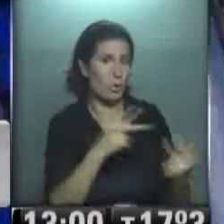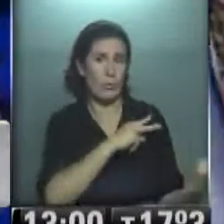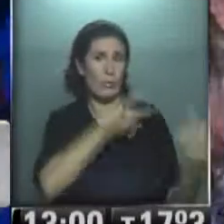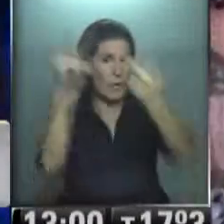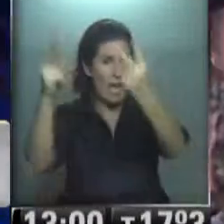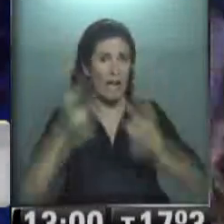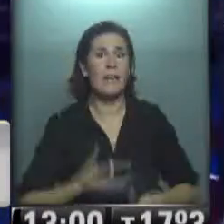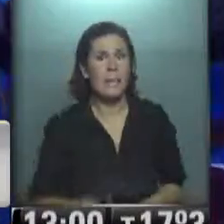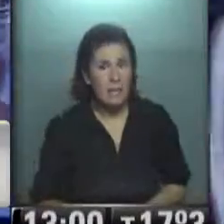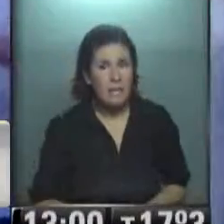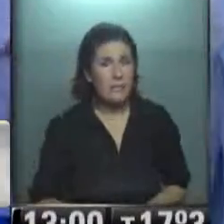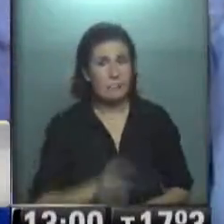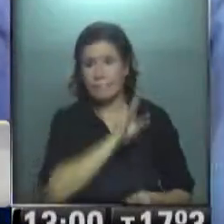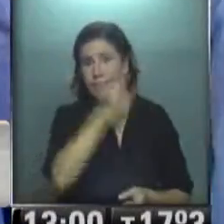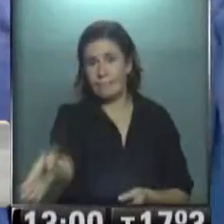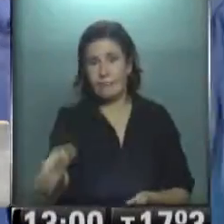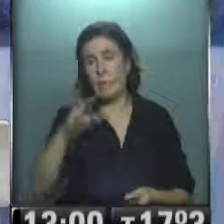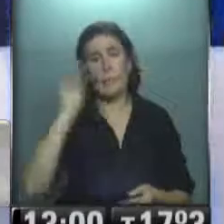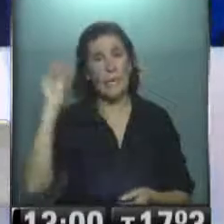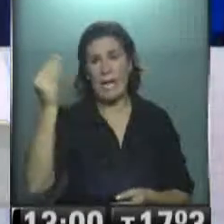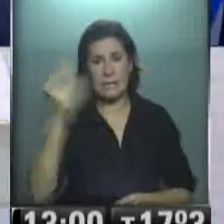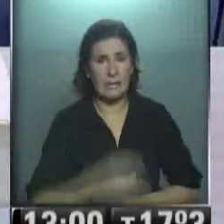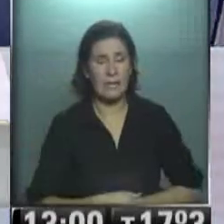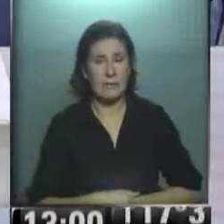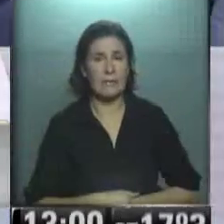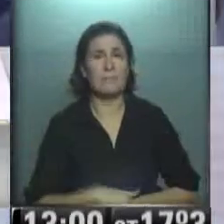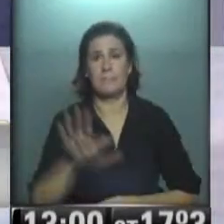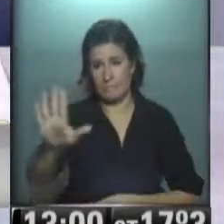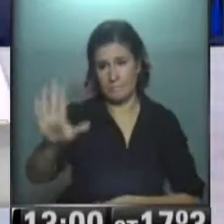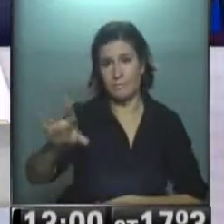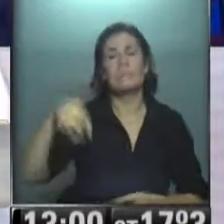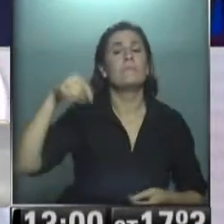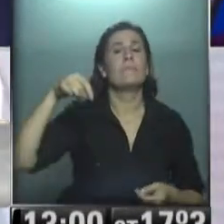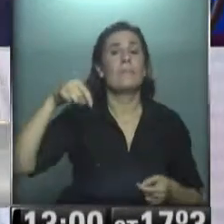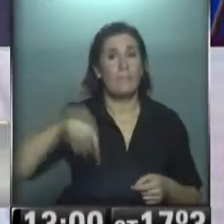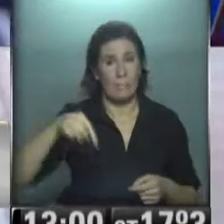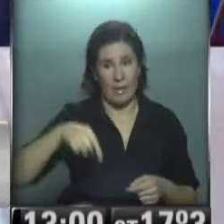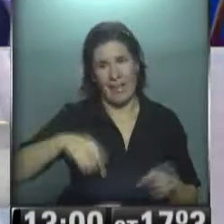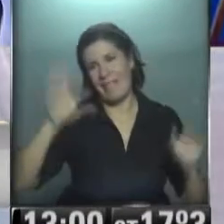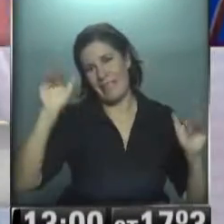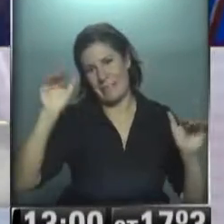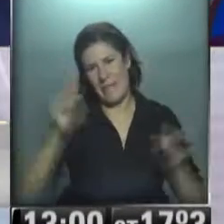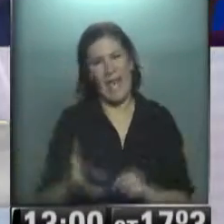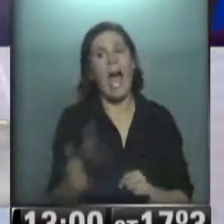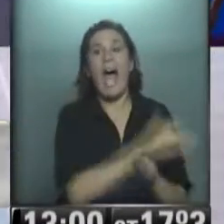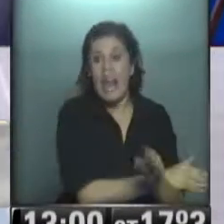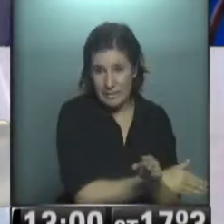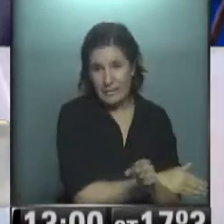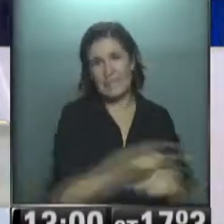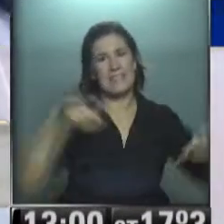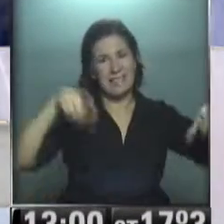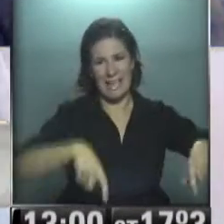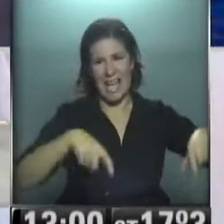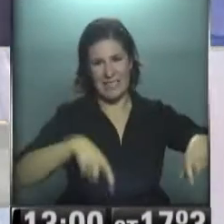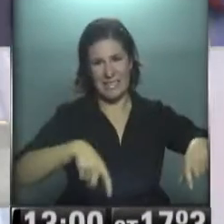del viaje directo hacia Brasil. Hoy, sí, claro, mira, previo a esta despedida que le hicieron los chicos, estuvieron en una cancha auxiliar,